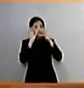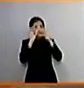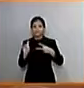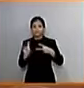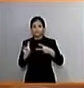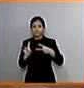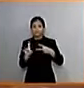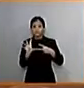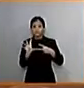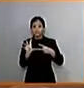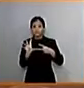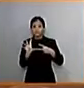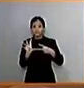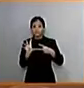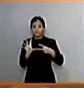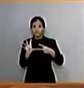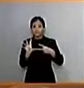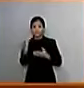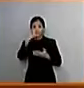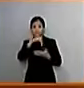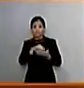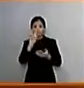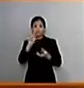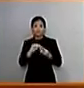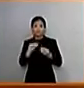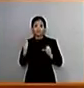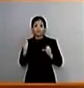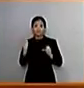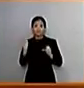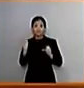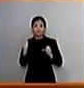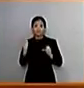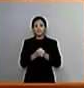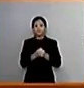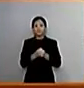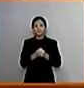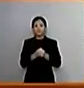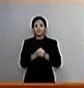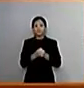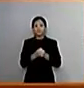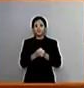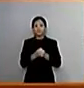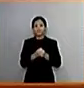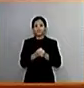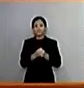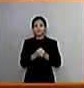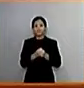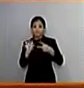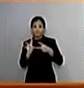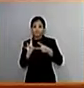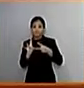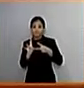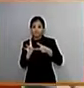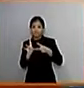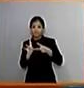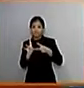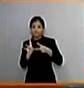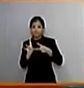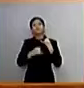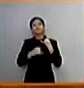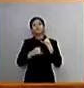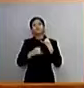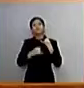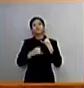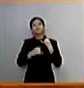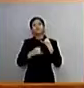8, segundo número ganador, 98. Reitero con gusto los dos números ganadores, 93 y 98. Jugadores, les